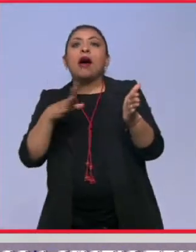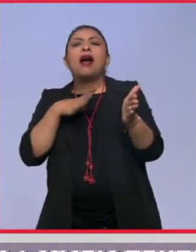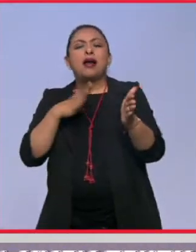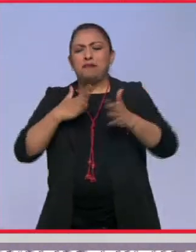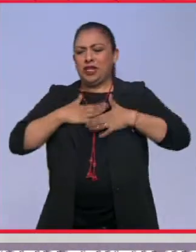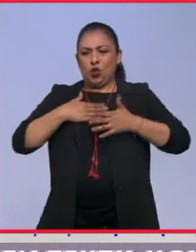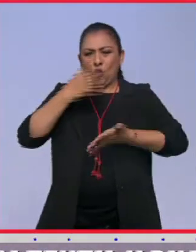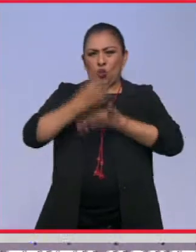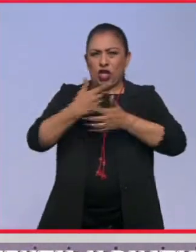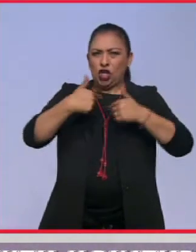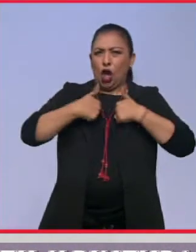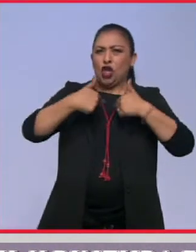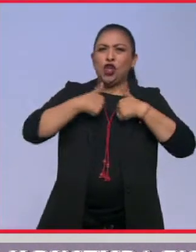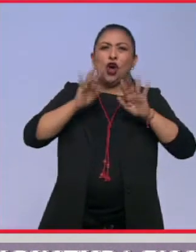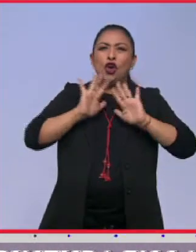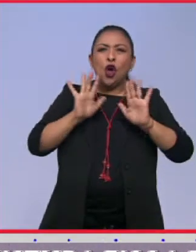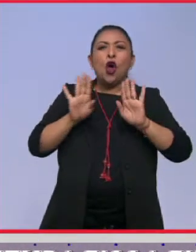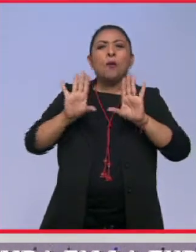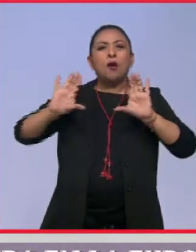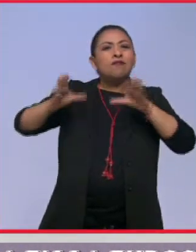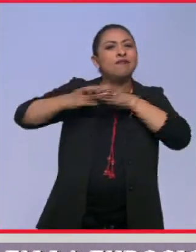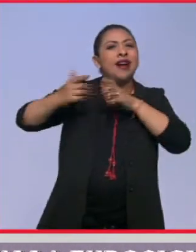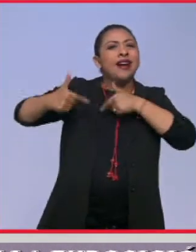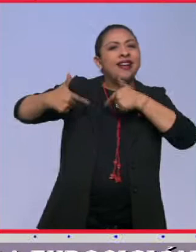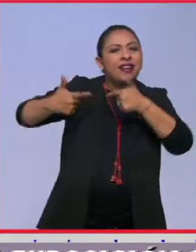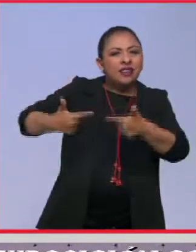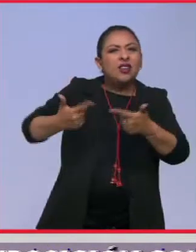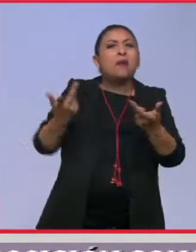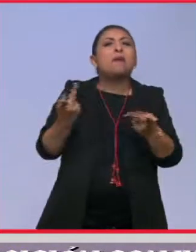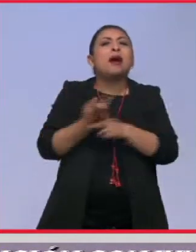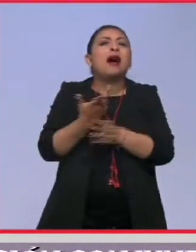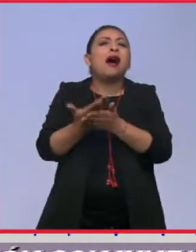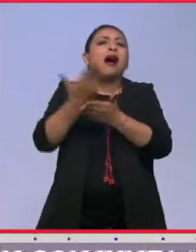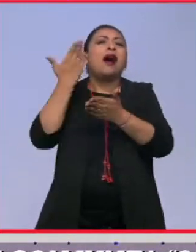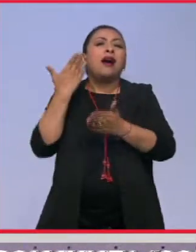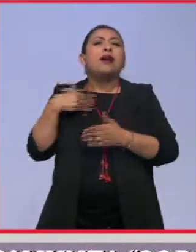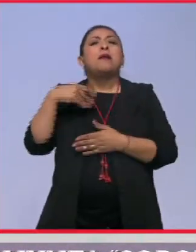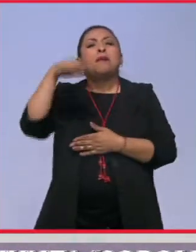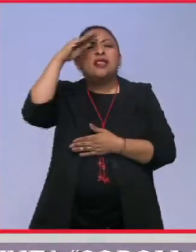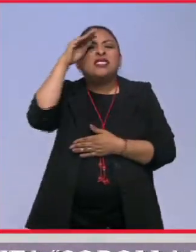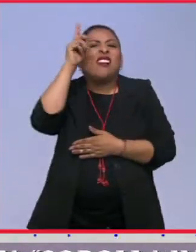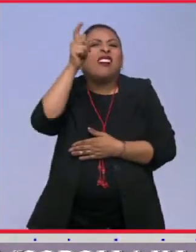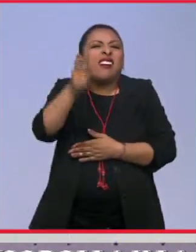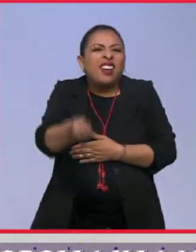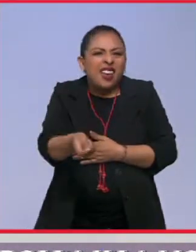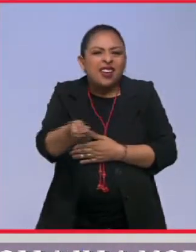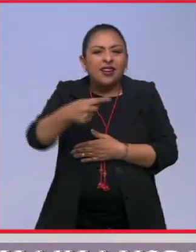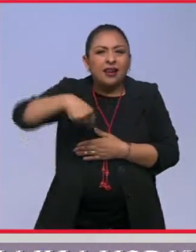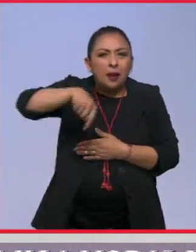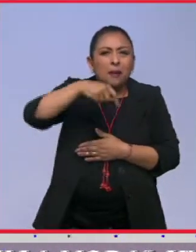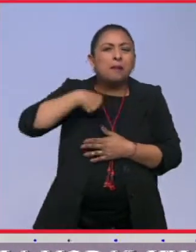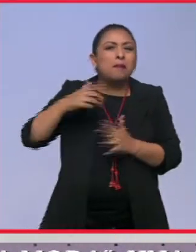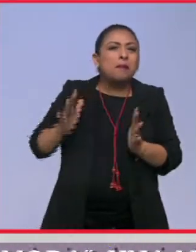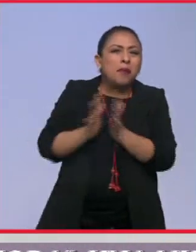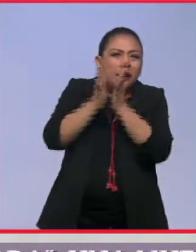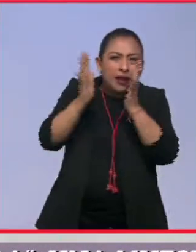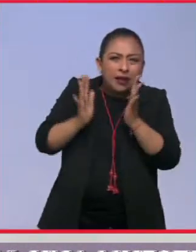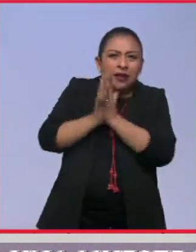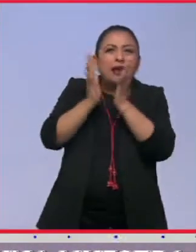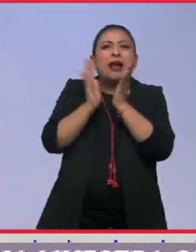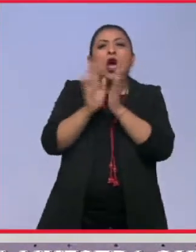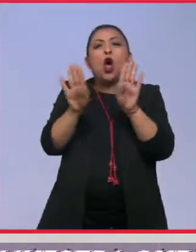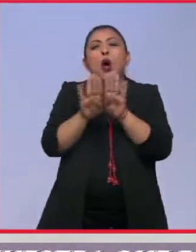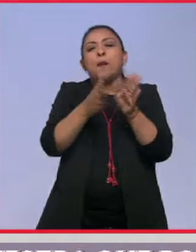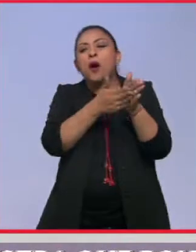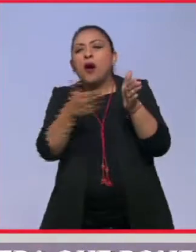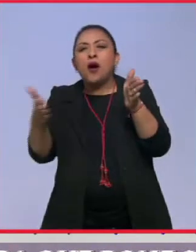mí, es como qué fue lo que estábamos pensando los que participamos en una cierta